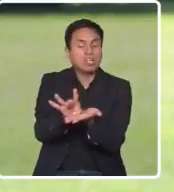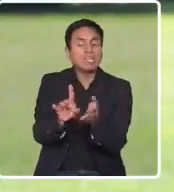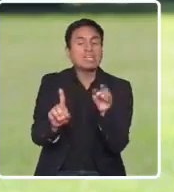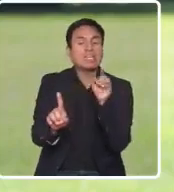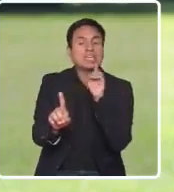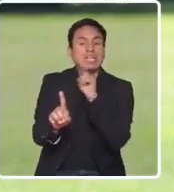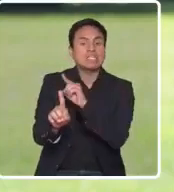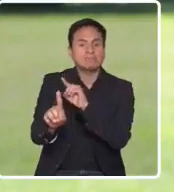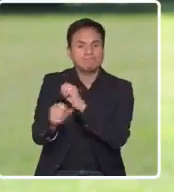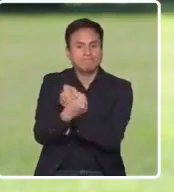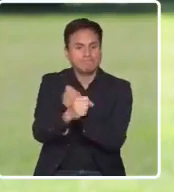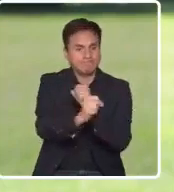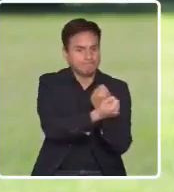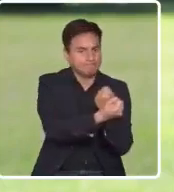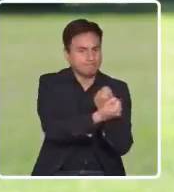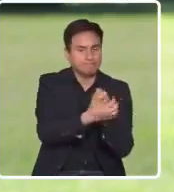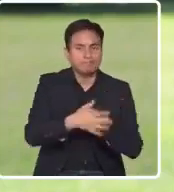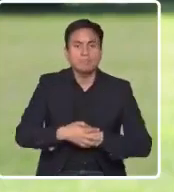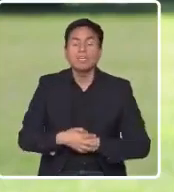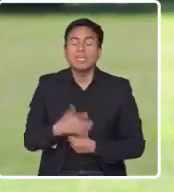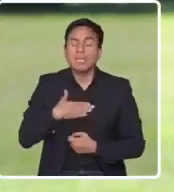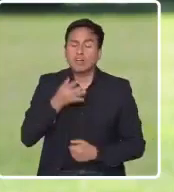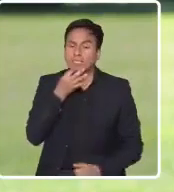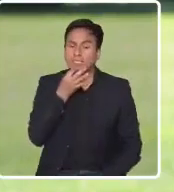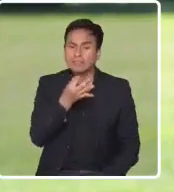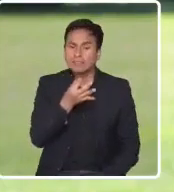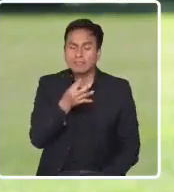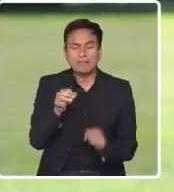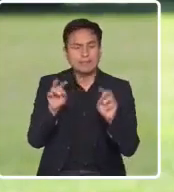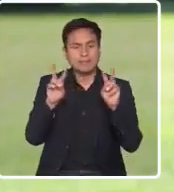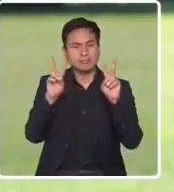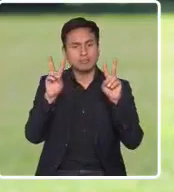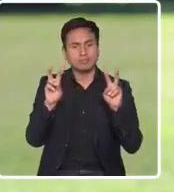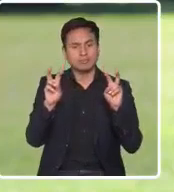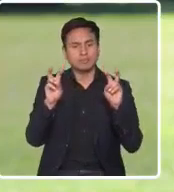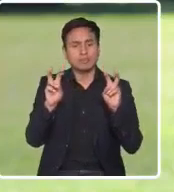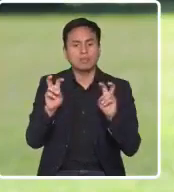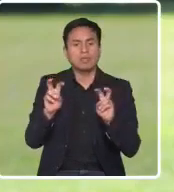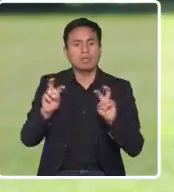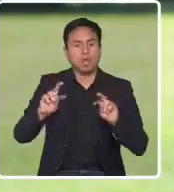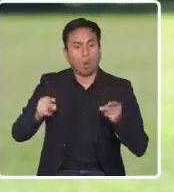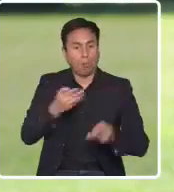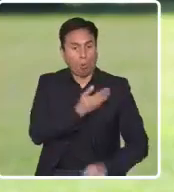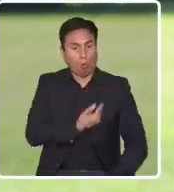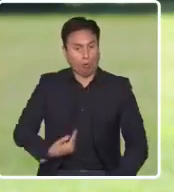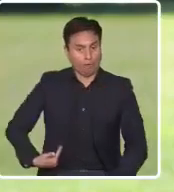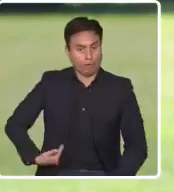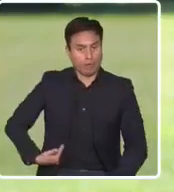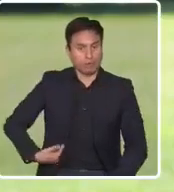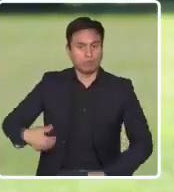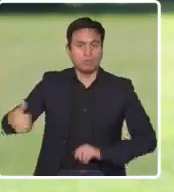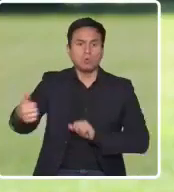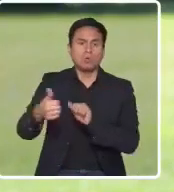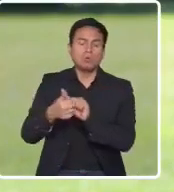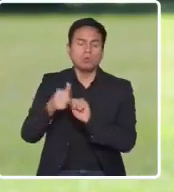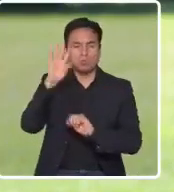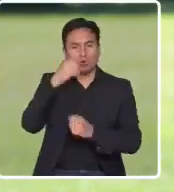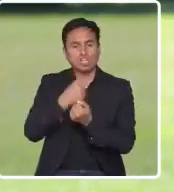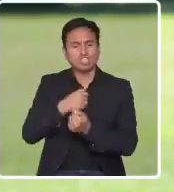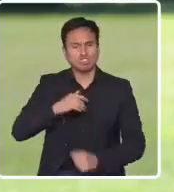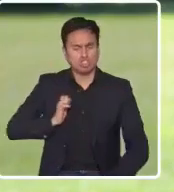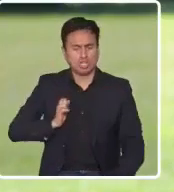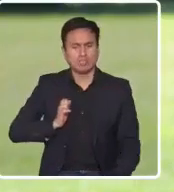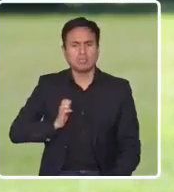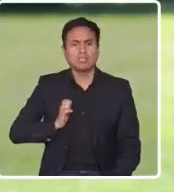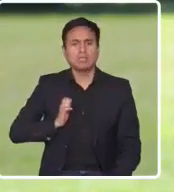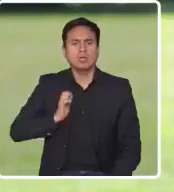sean detenidos. Quiero decirles en esto que como gobierno, en conjunto con las policías, vamos a